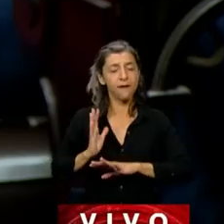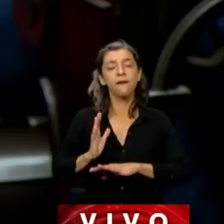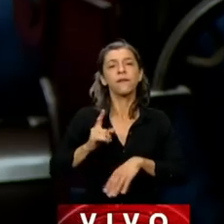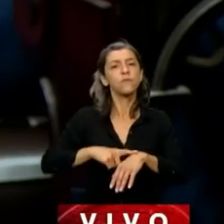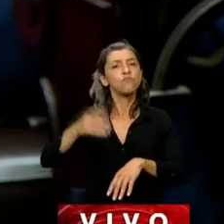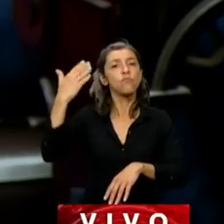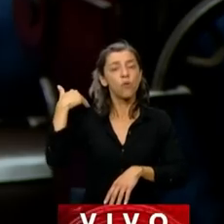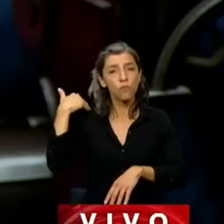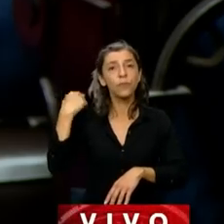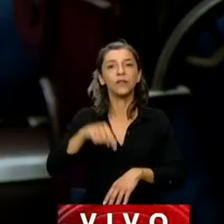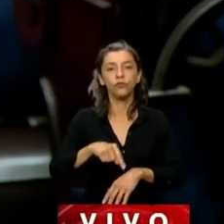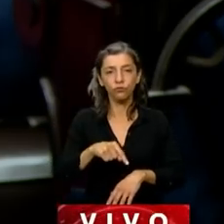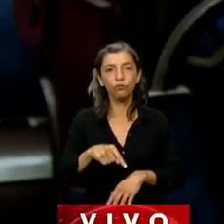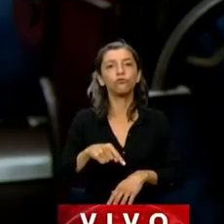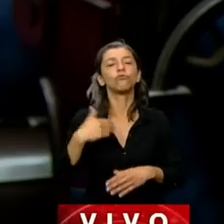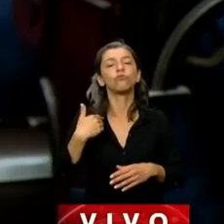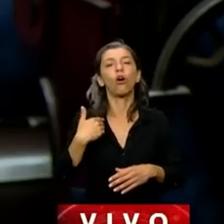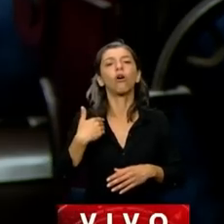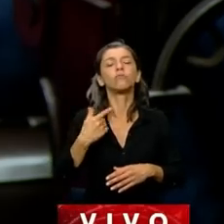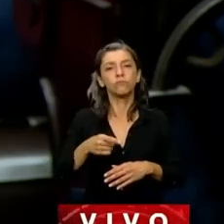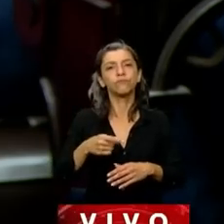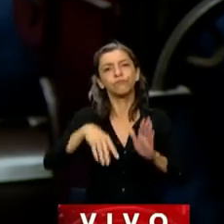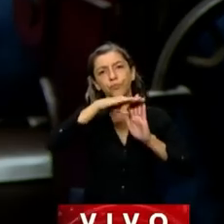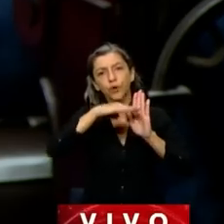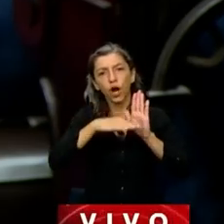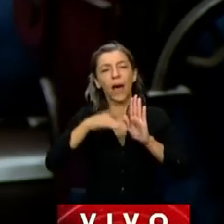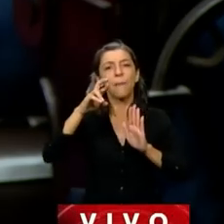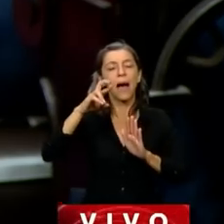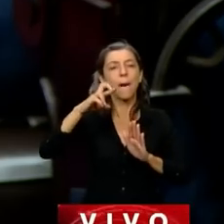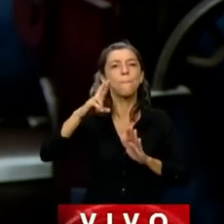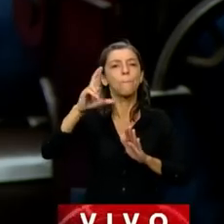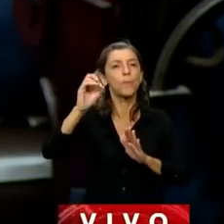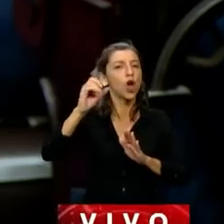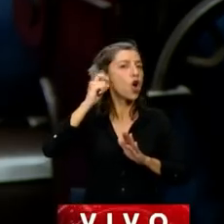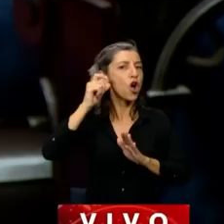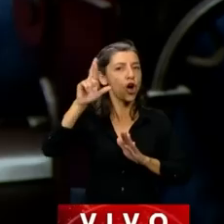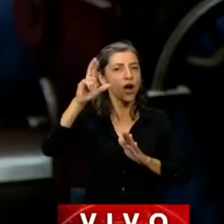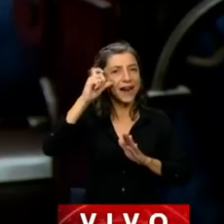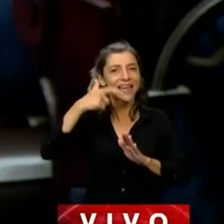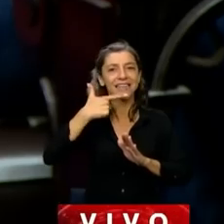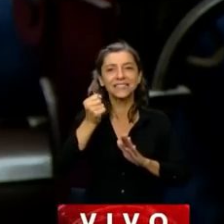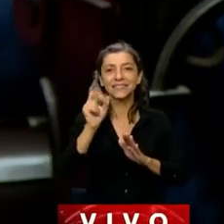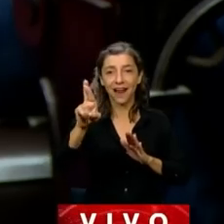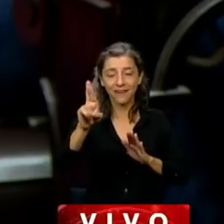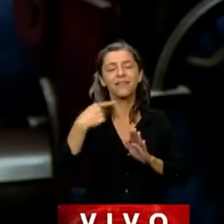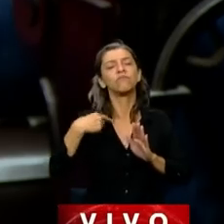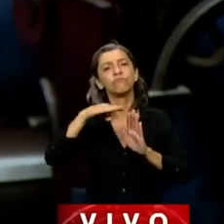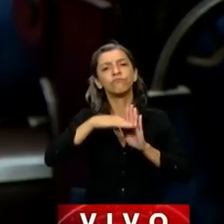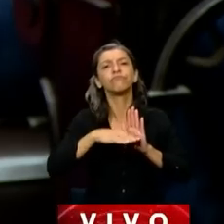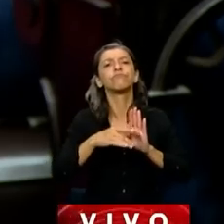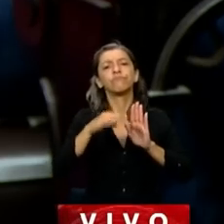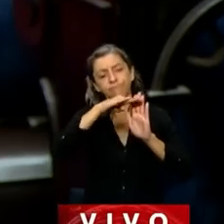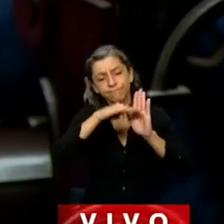el Progresar dispuso efectivamente toda una línea de becas